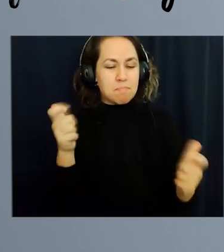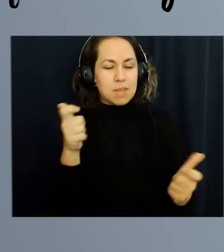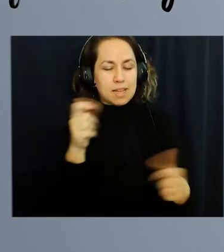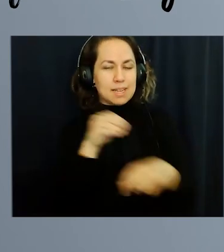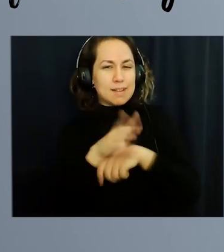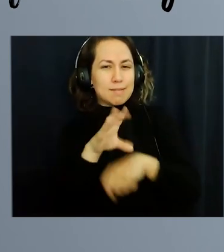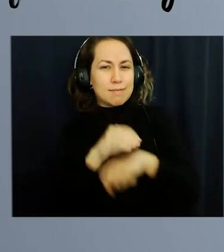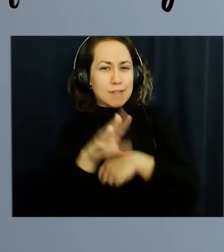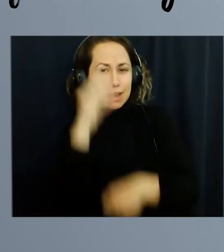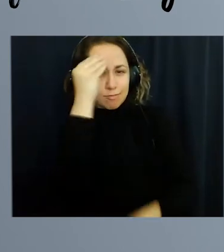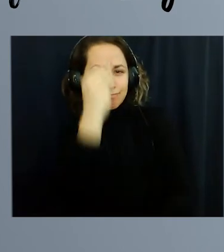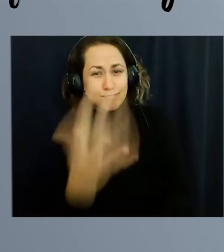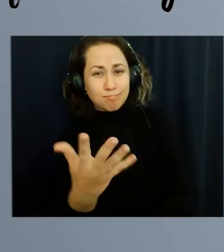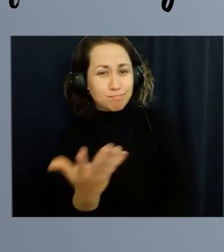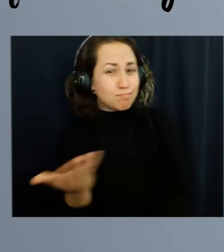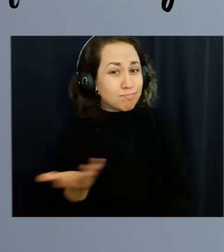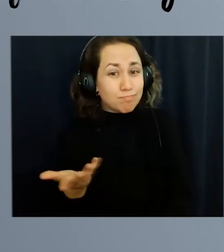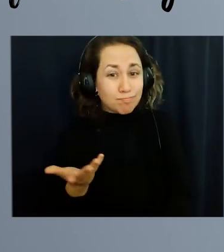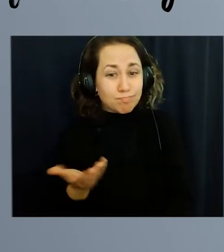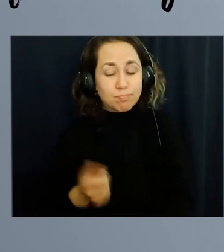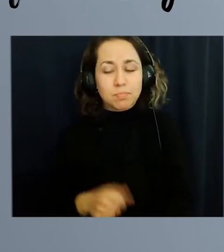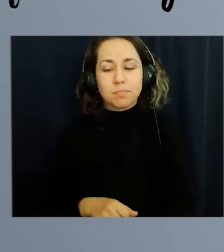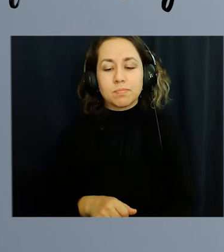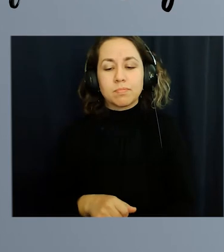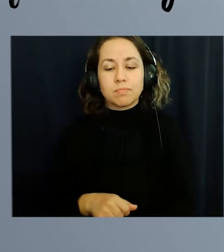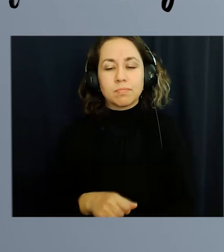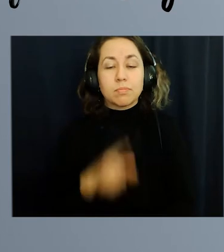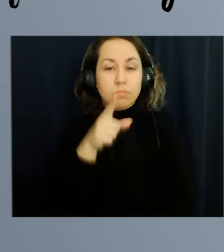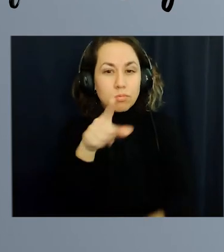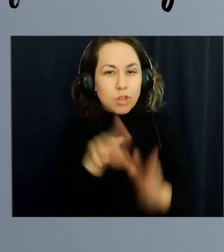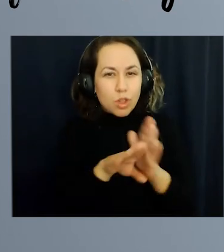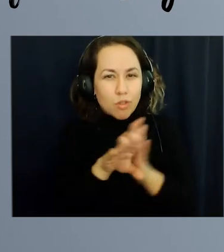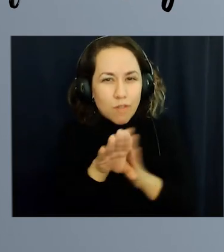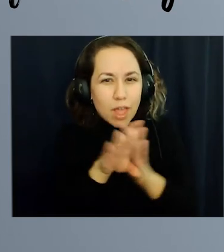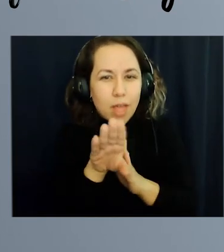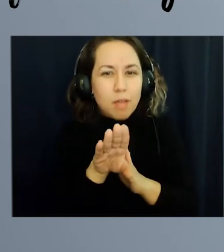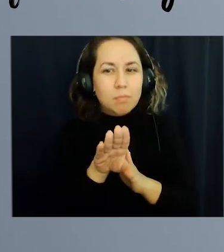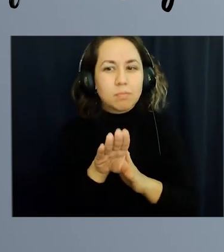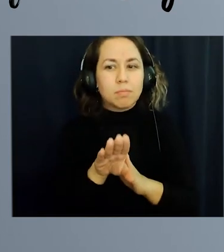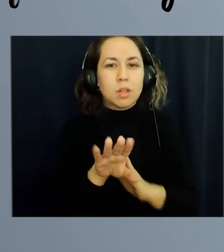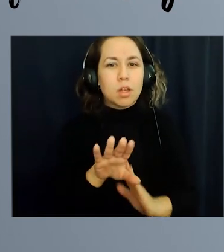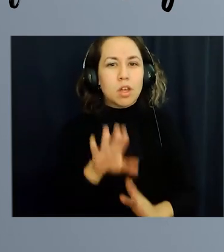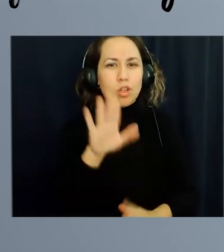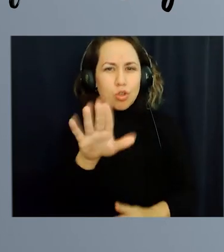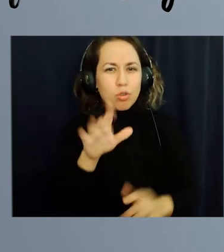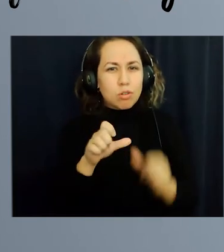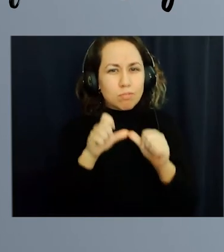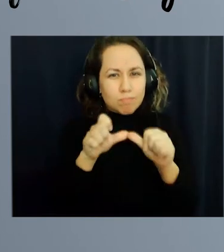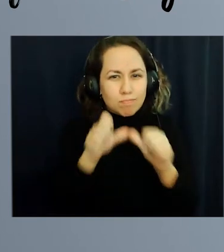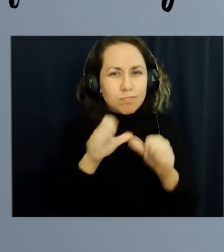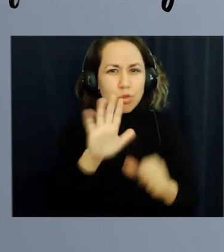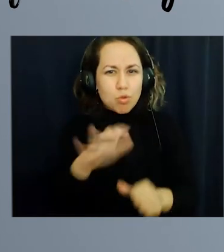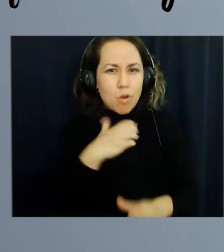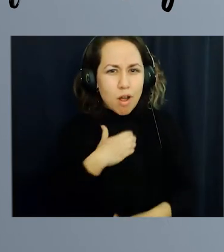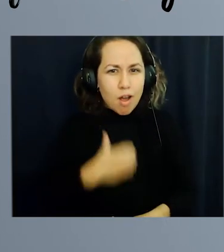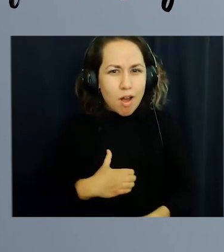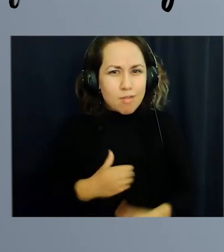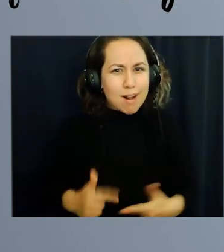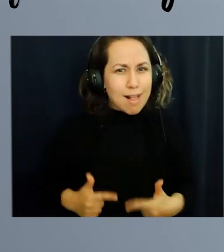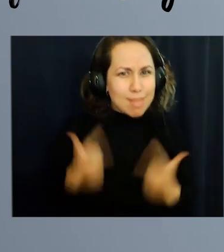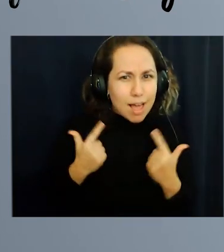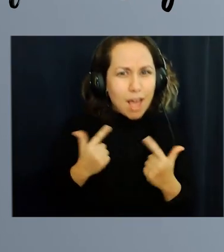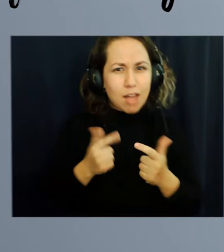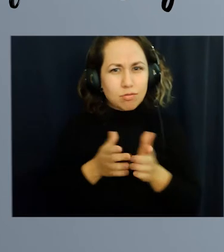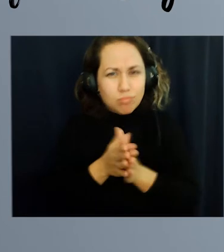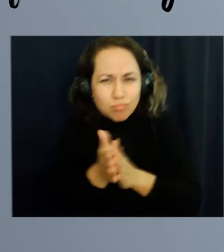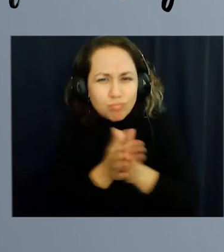nuevas, probar cosas nuevas, ver lo que te conecta o si tienes alguna pasión, qué significa aprender, aprender lo que haces, aprender